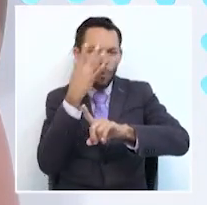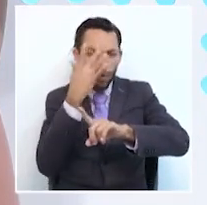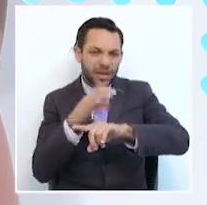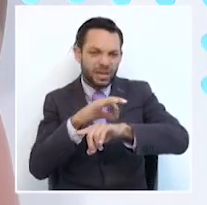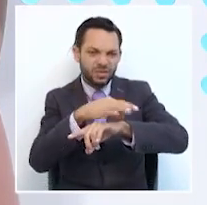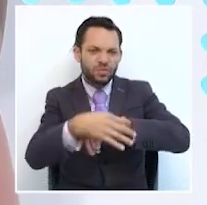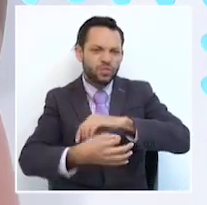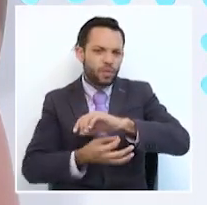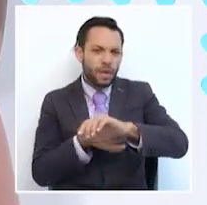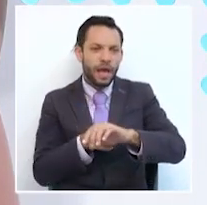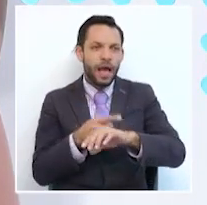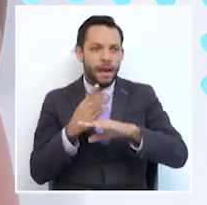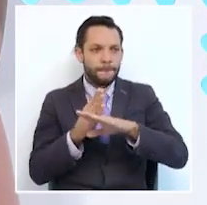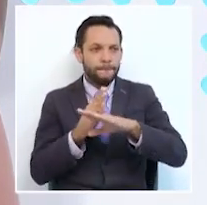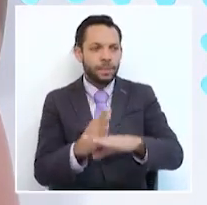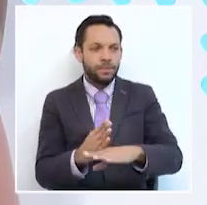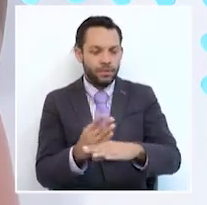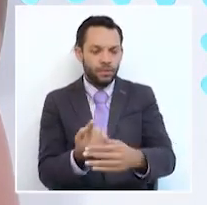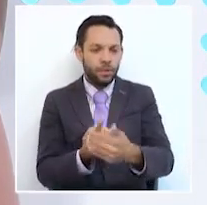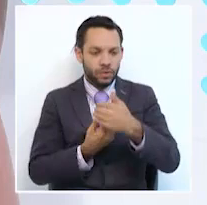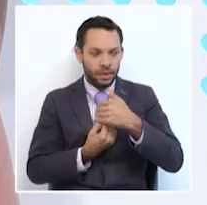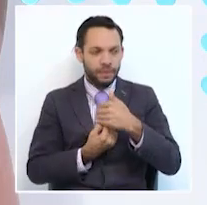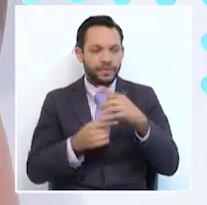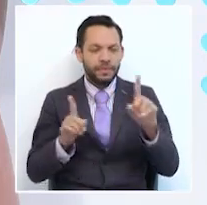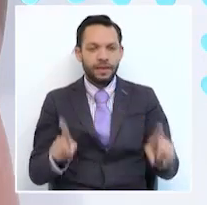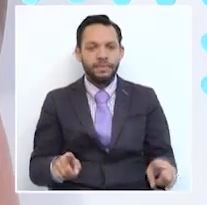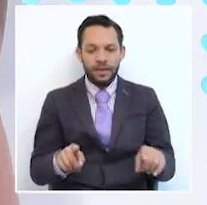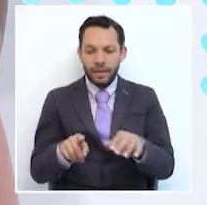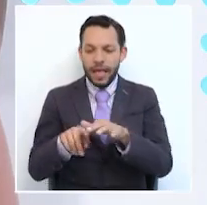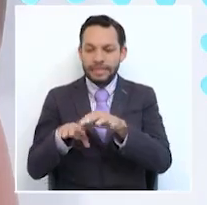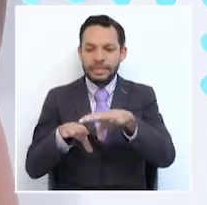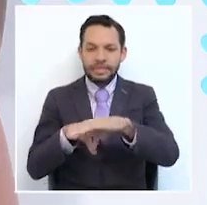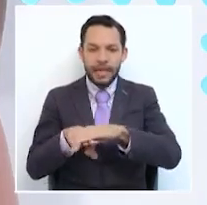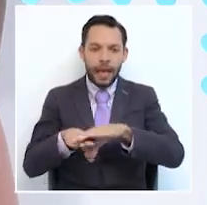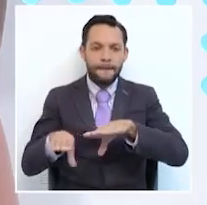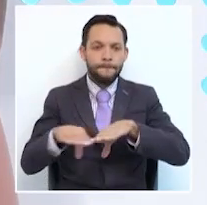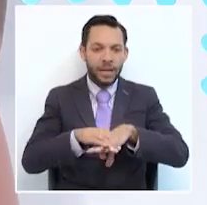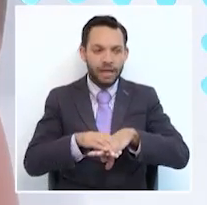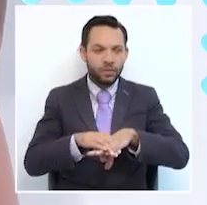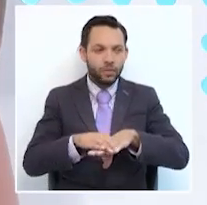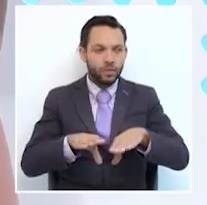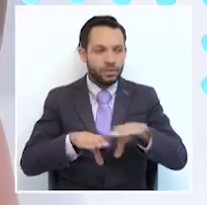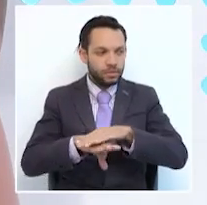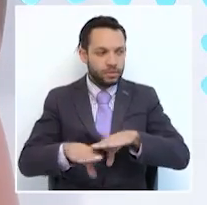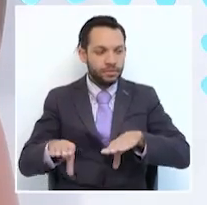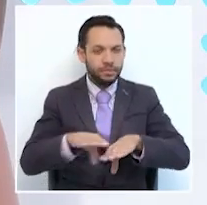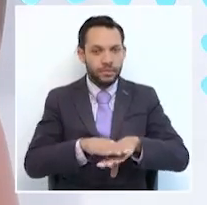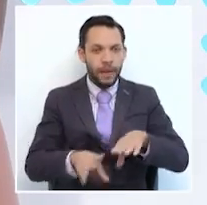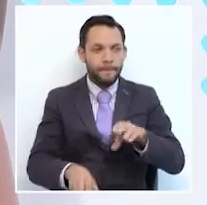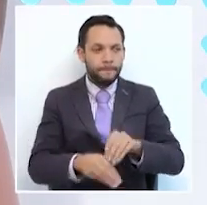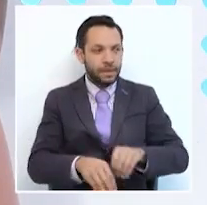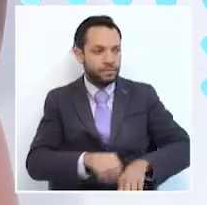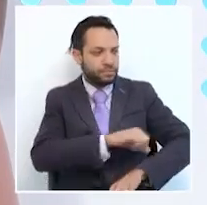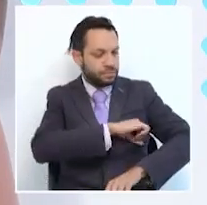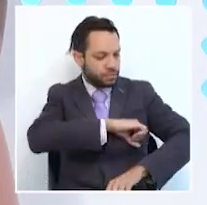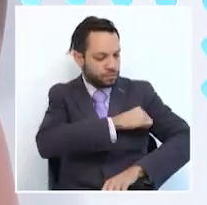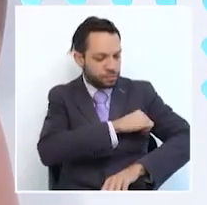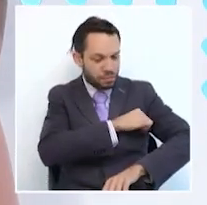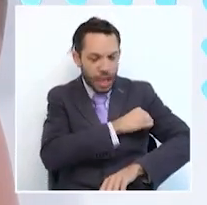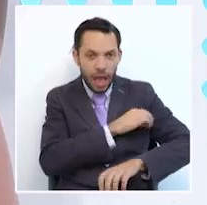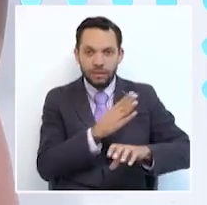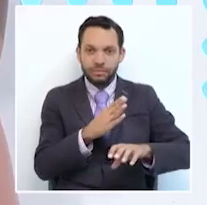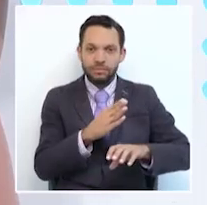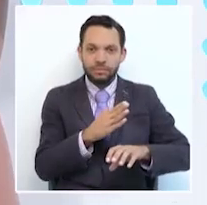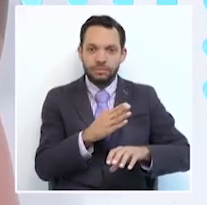eso descalzarse y ten en los zapatos cada que puedan utilicen desodorante y no antitranspirante